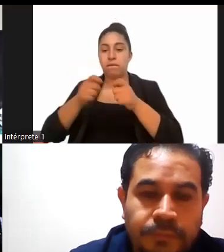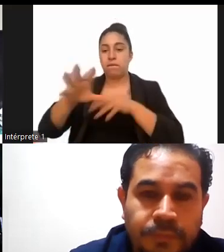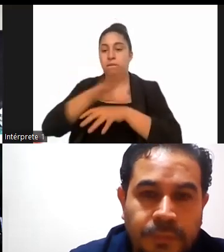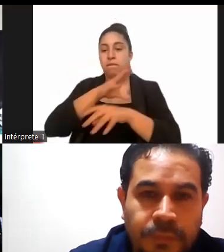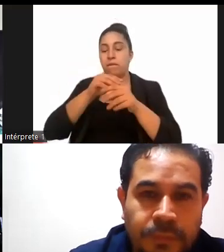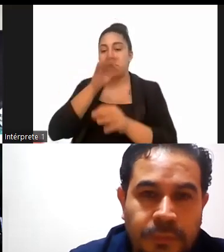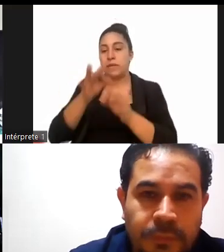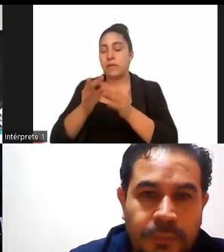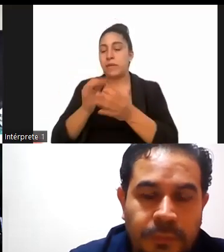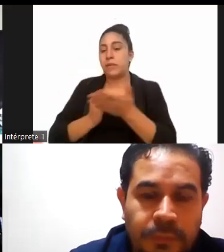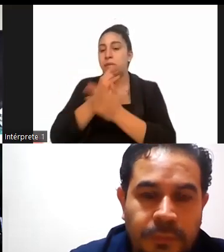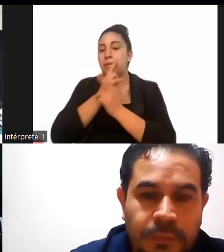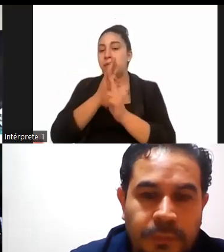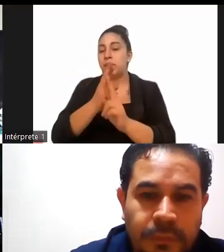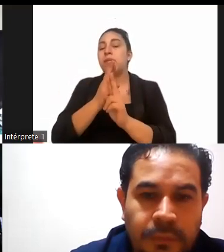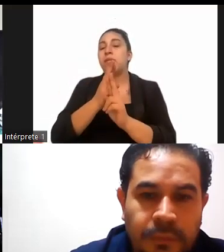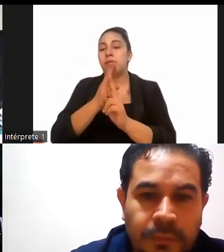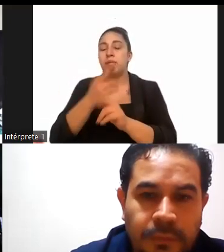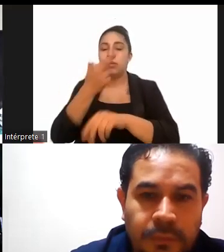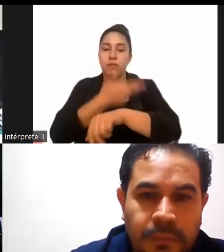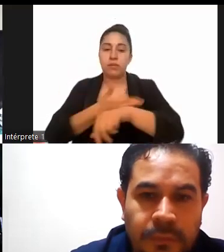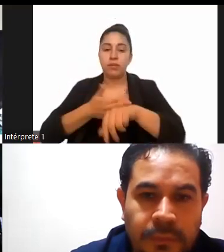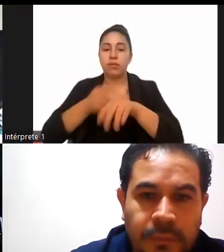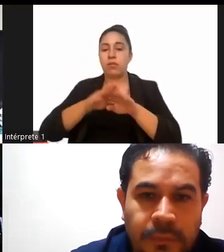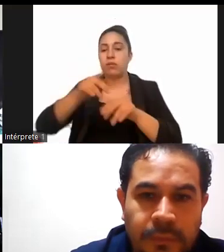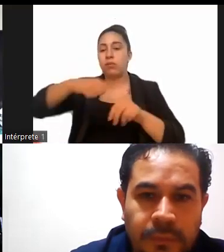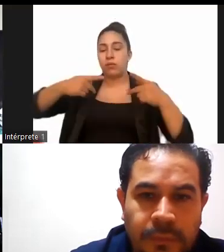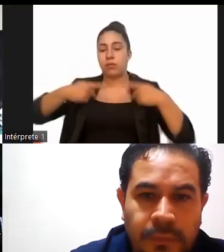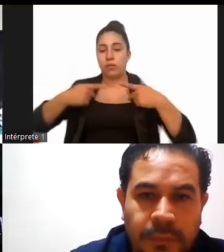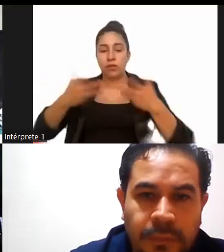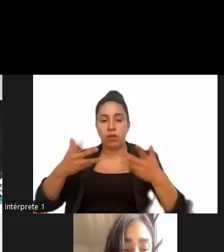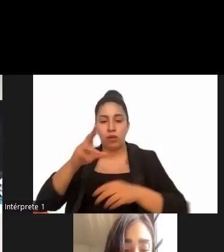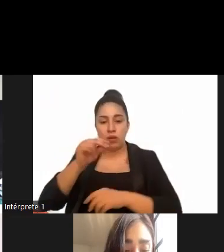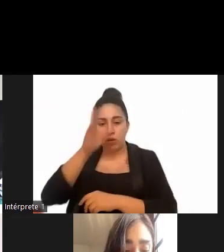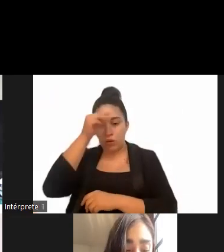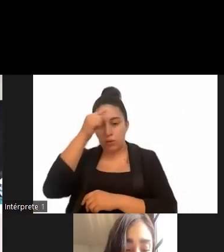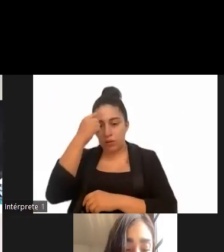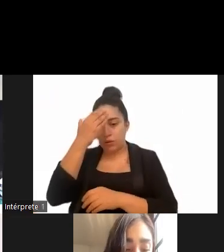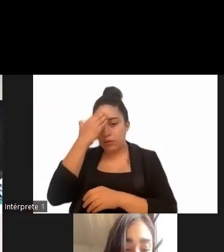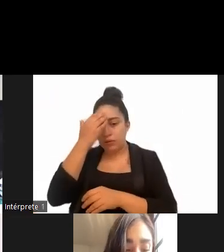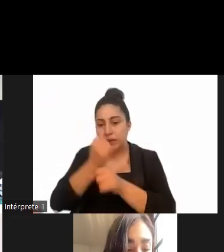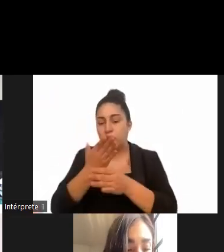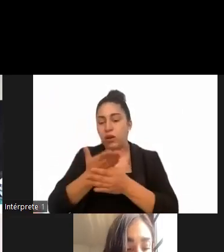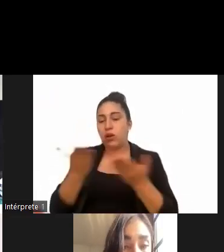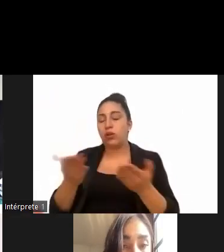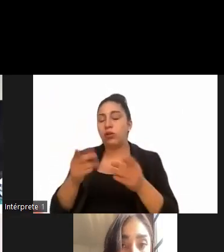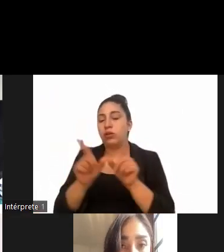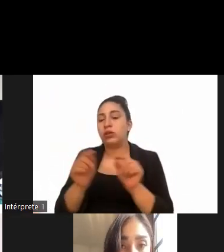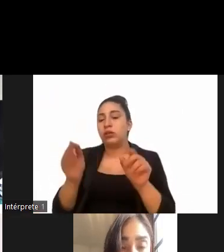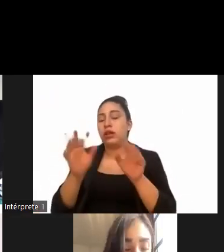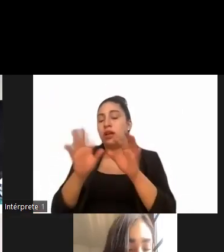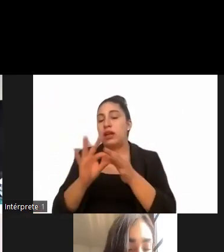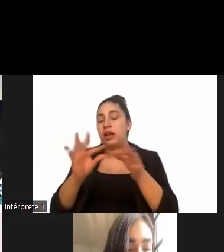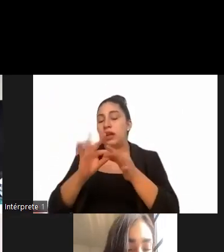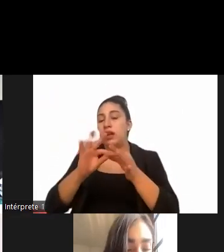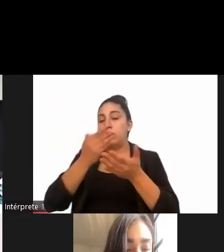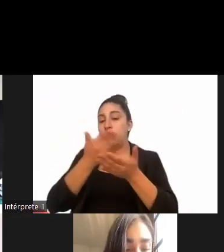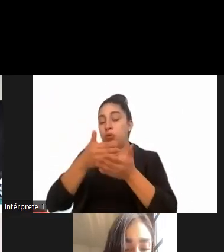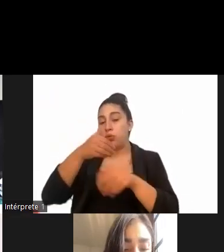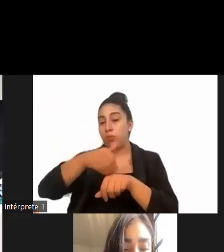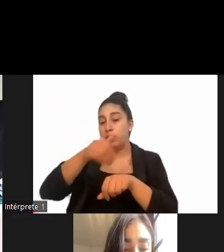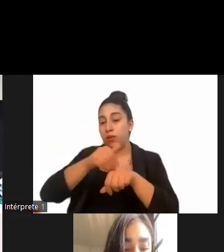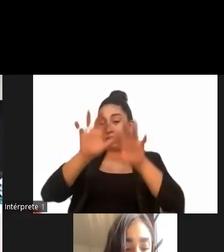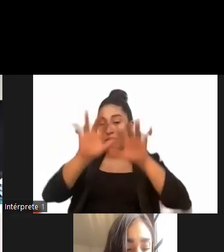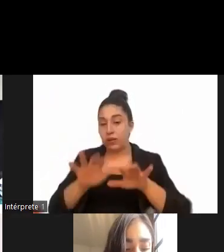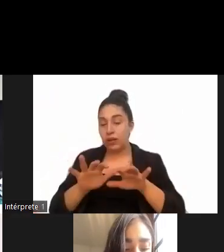a las resoluciones a recursos de inconformidad, por lo cual me permitiré leer el número de expediente, el resolutivo emitido por el